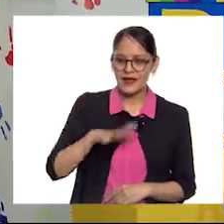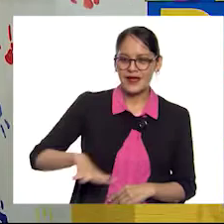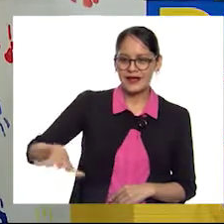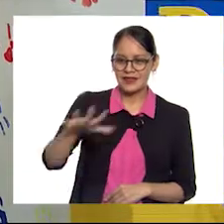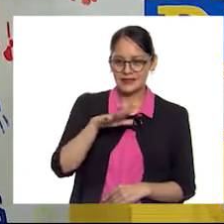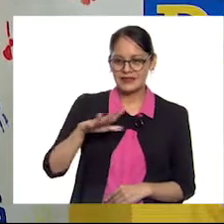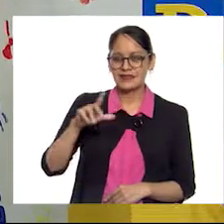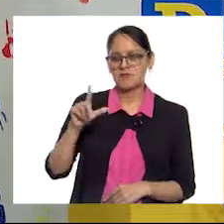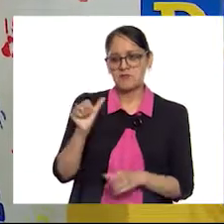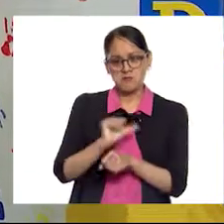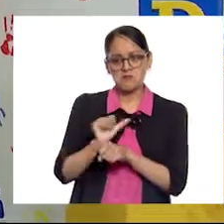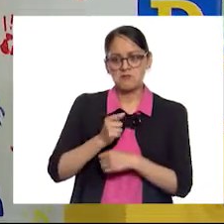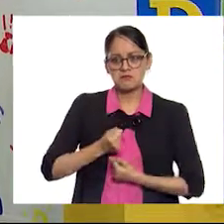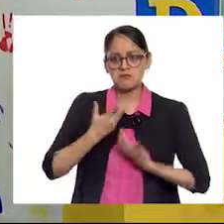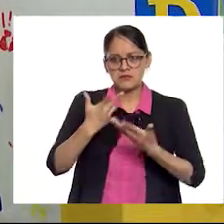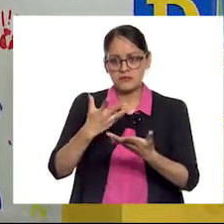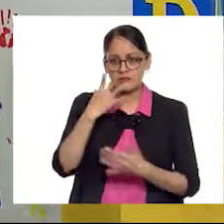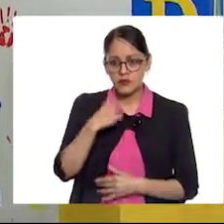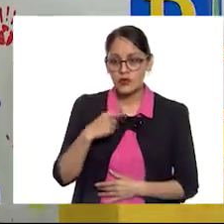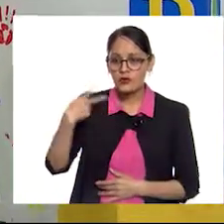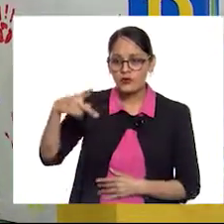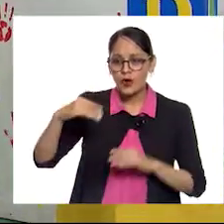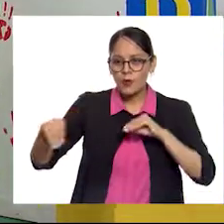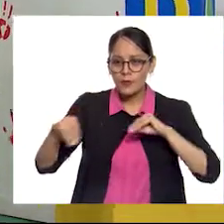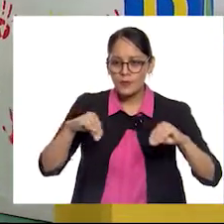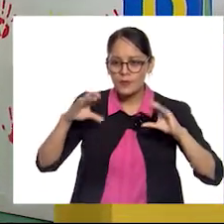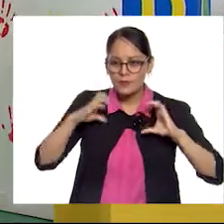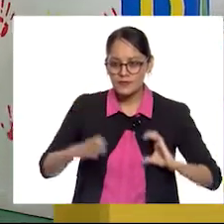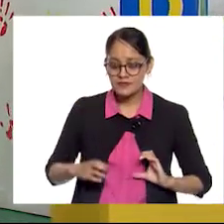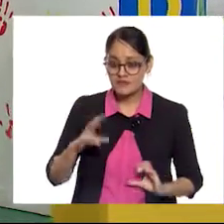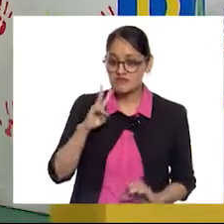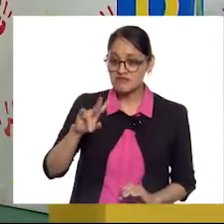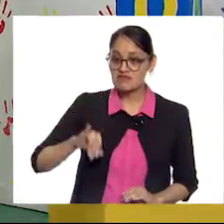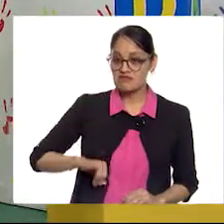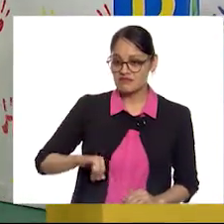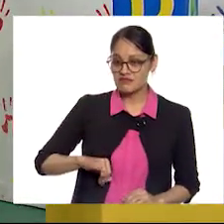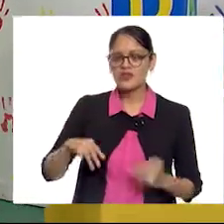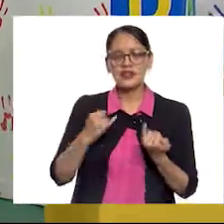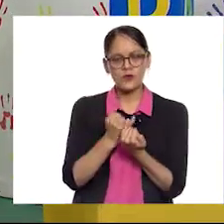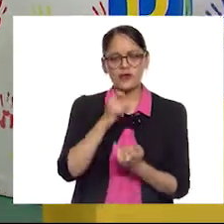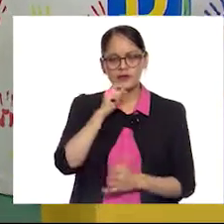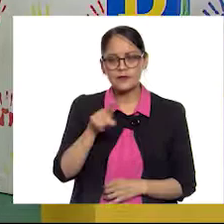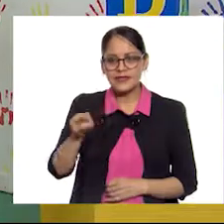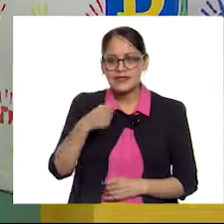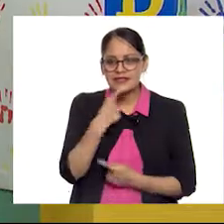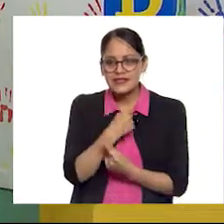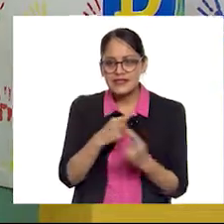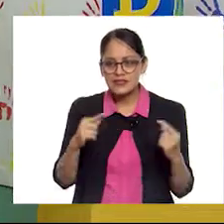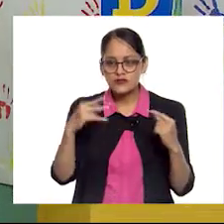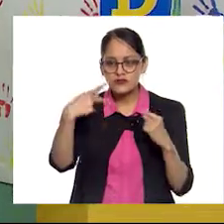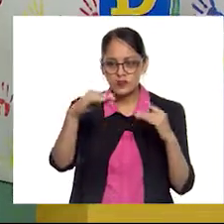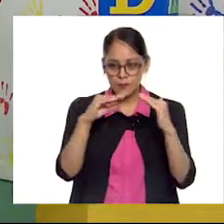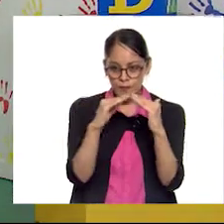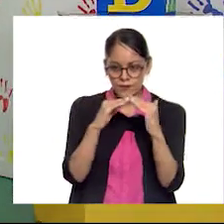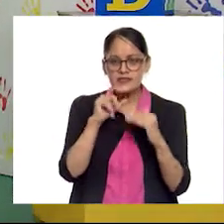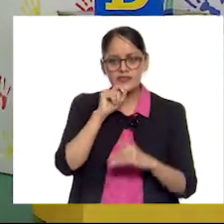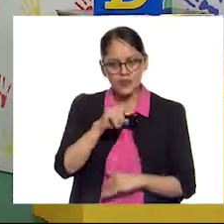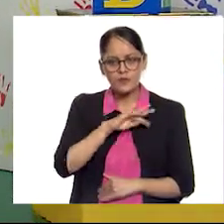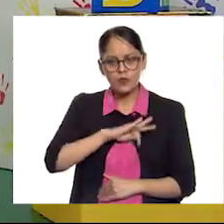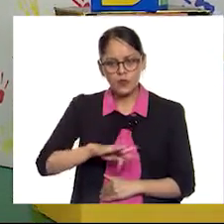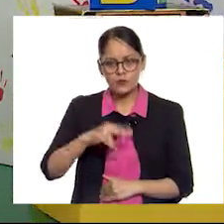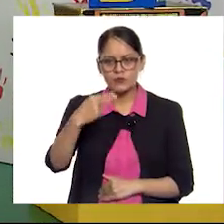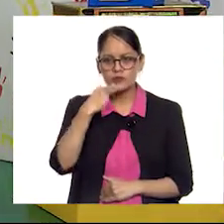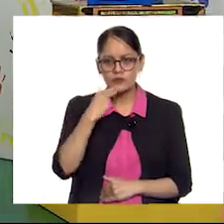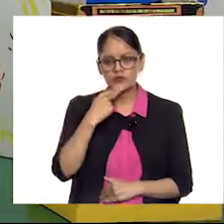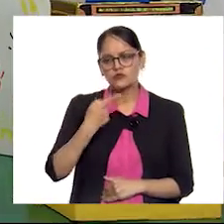bonito performance, que estuvo también muy llamativo, sus movimientos. Y también se me ocurre que los niños y niñas en casa podrían crear también sus propios